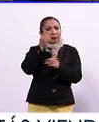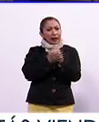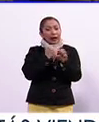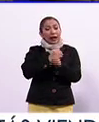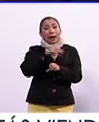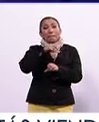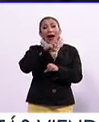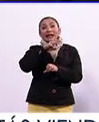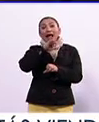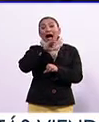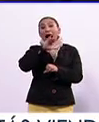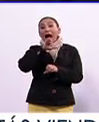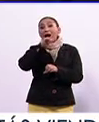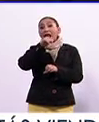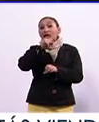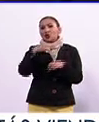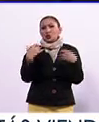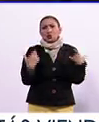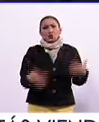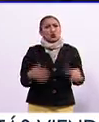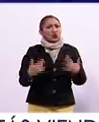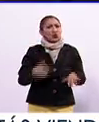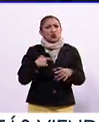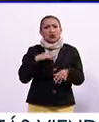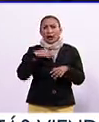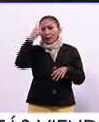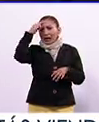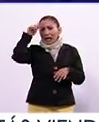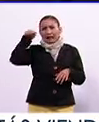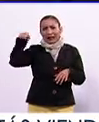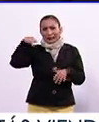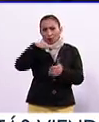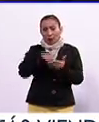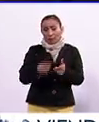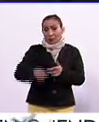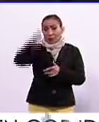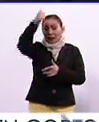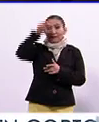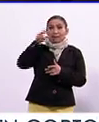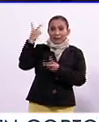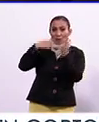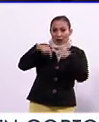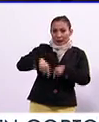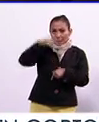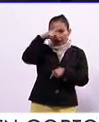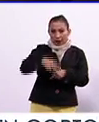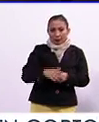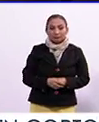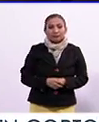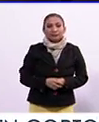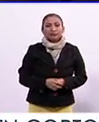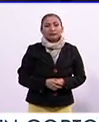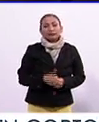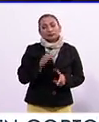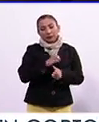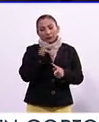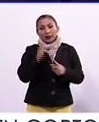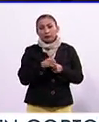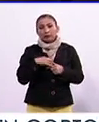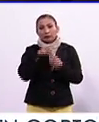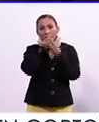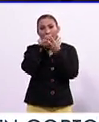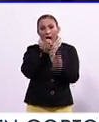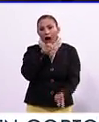María Callas, en el Palacio de Bellas Artes, la primera vez que vino a México. Y desde luego me